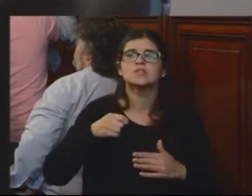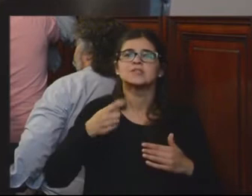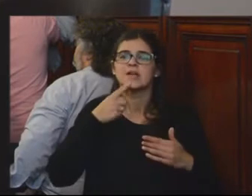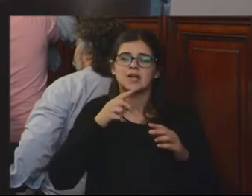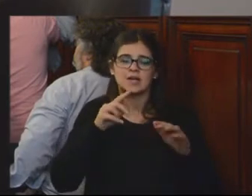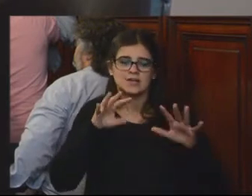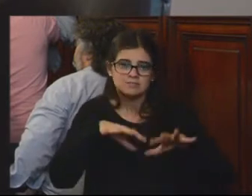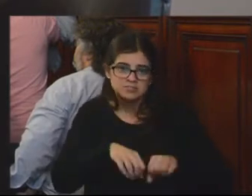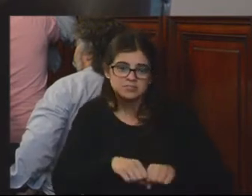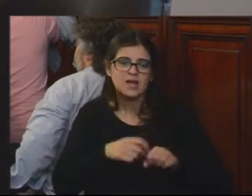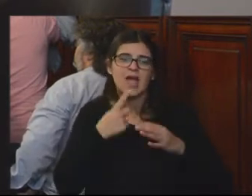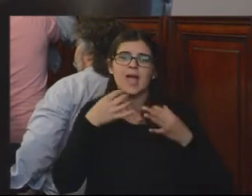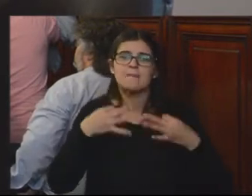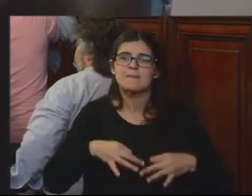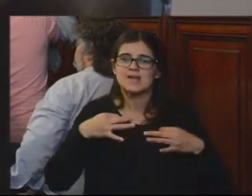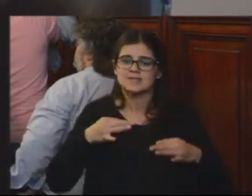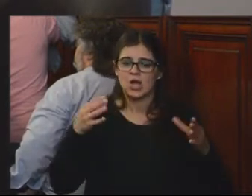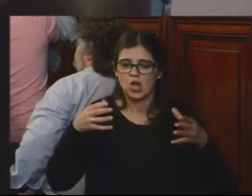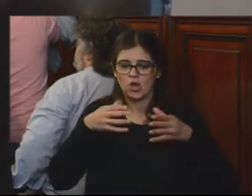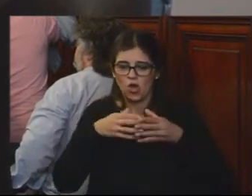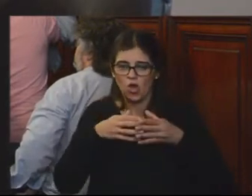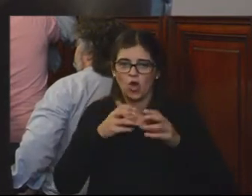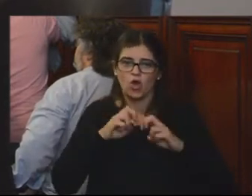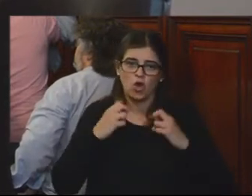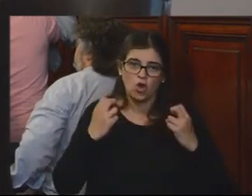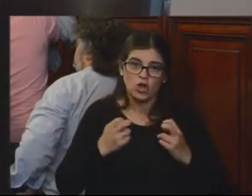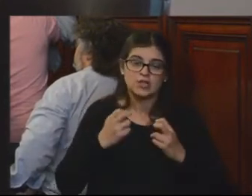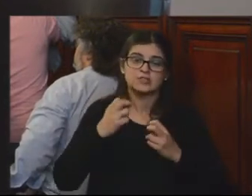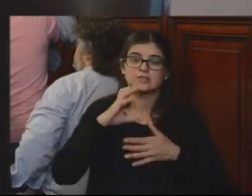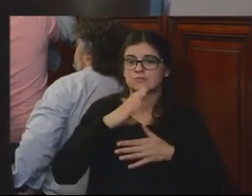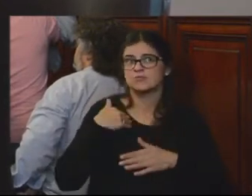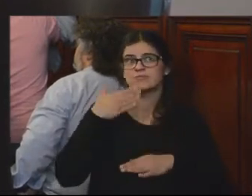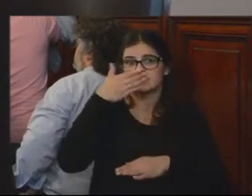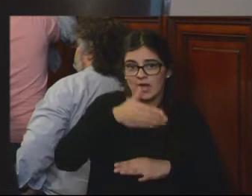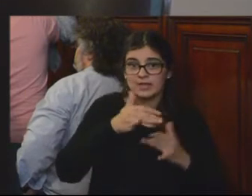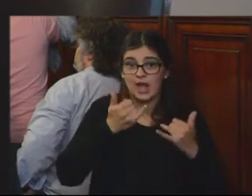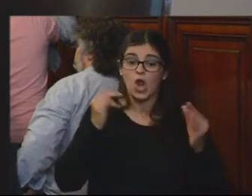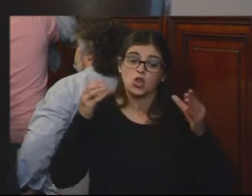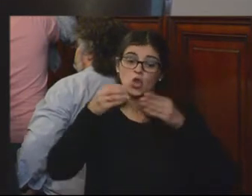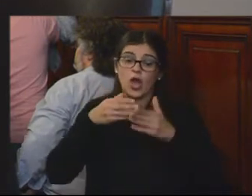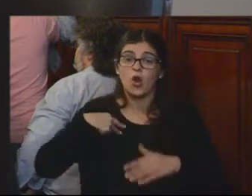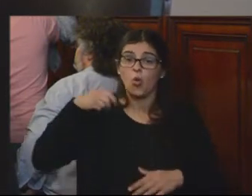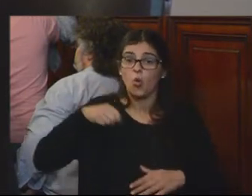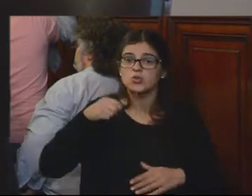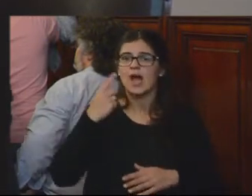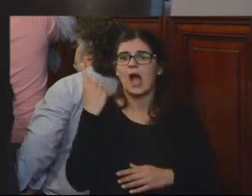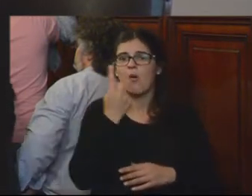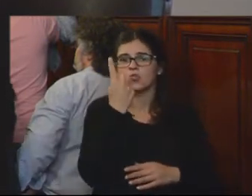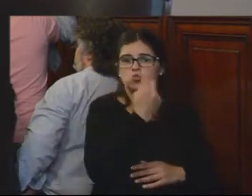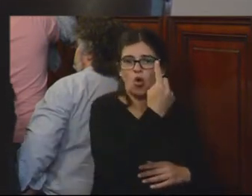seguimiento en la corte interamericana en la cual participe los órganos judiciales son autónomos